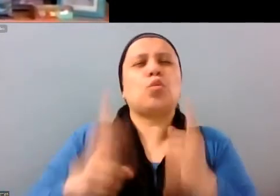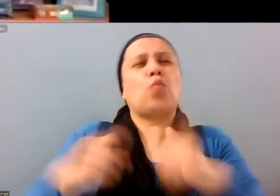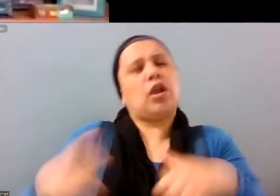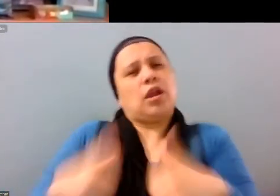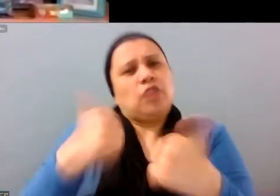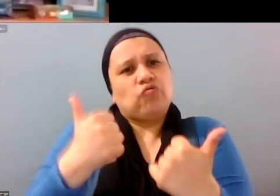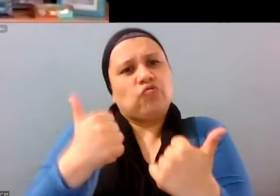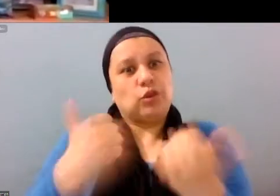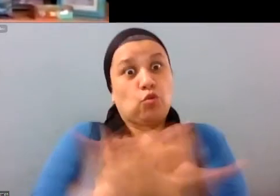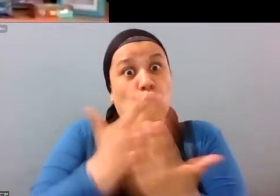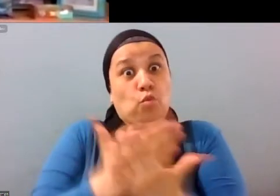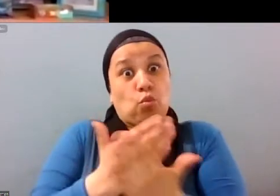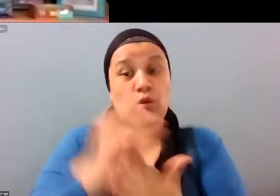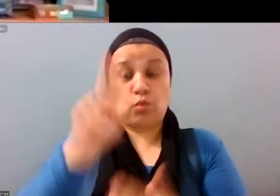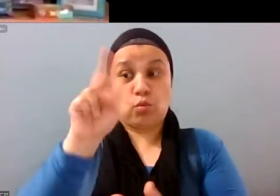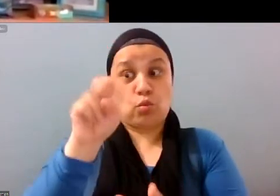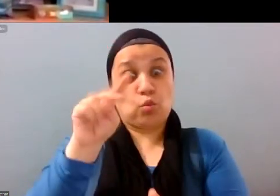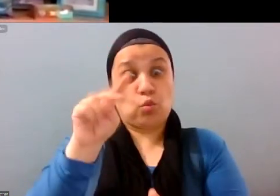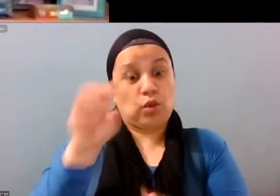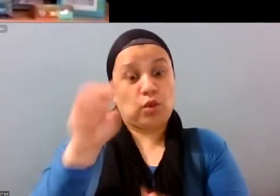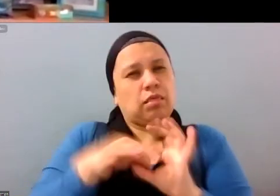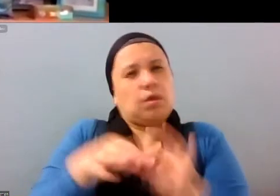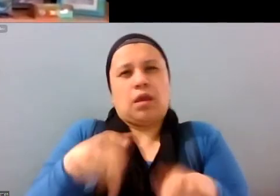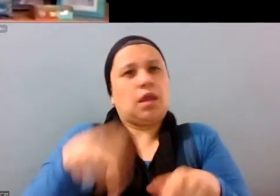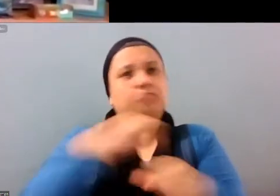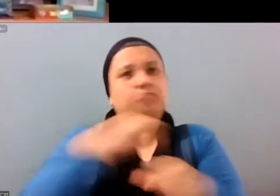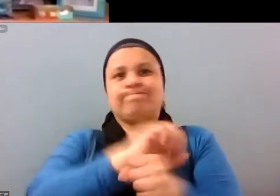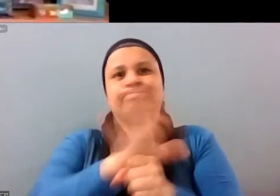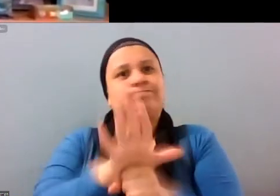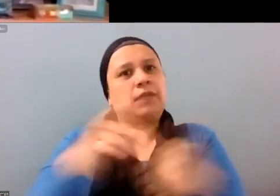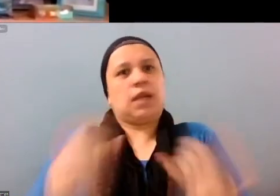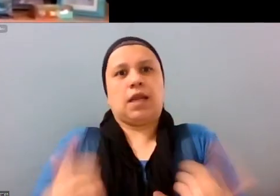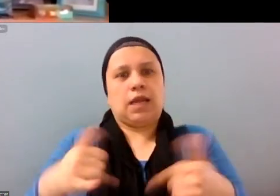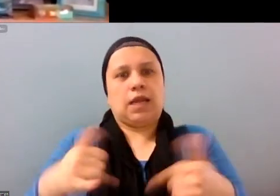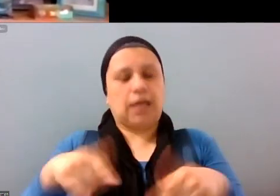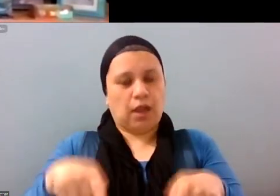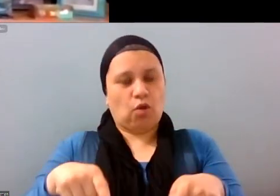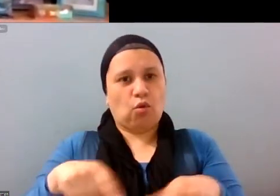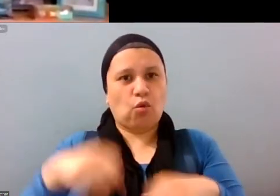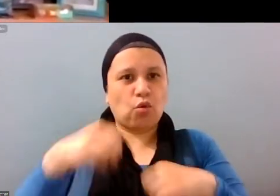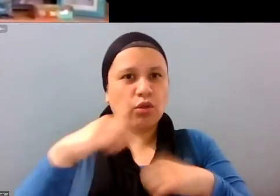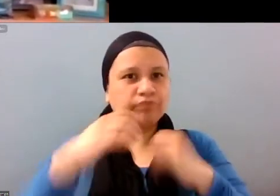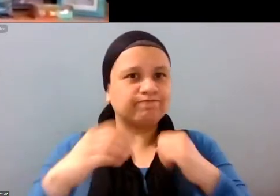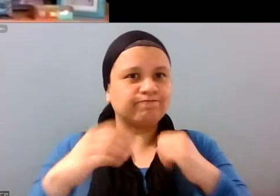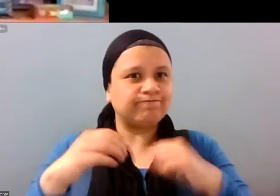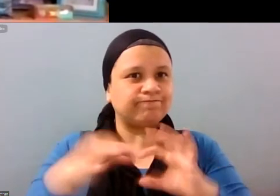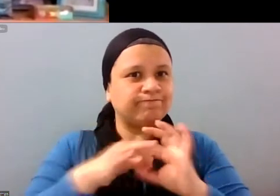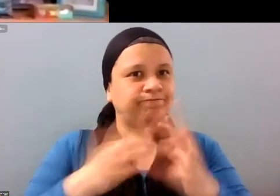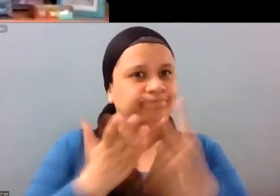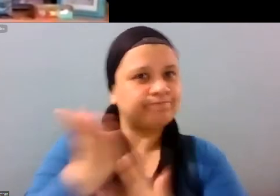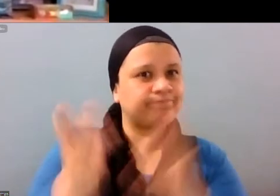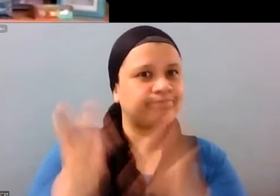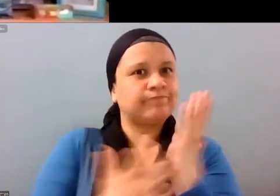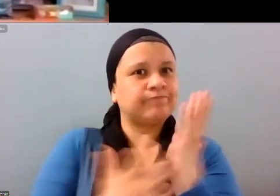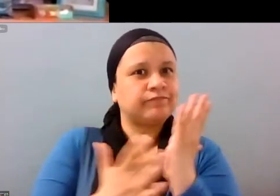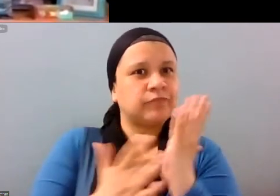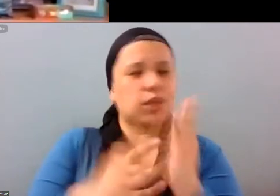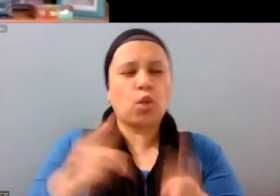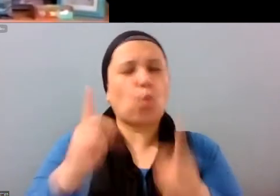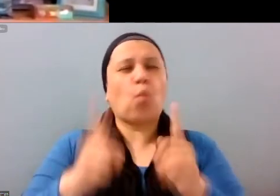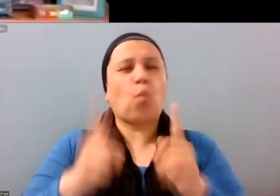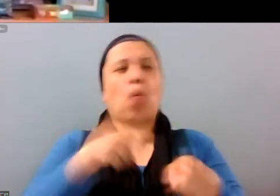el momento de la pandemia la situación de la infraestructura y qué acciones fueron las primeras que ustedes realizaron